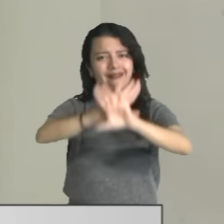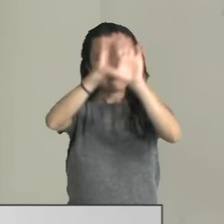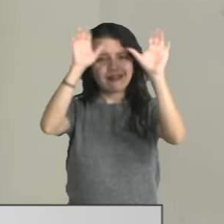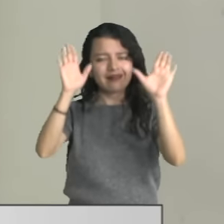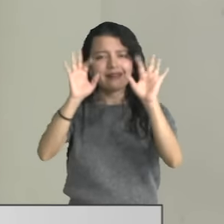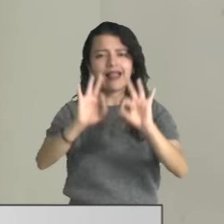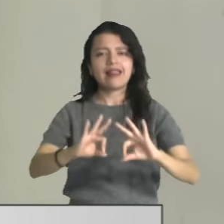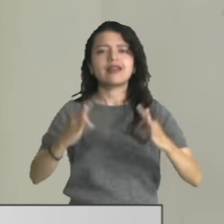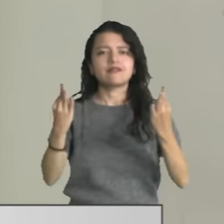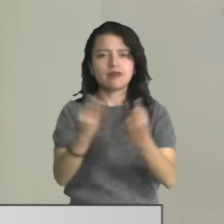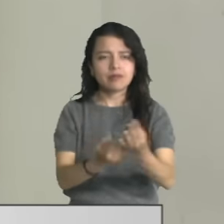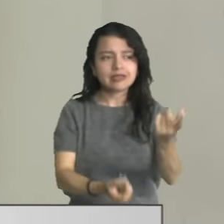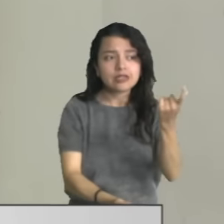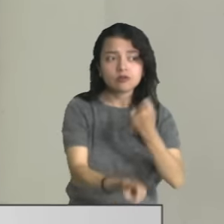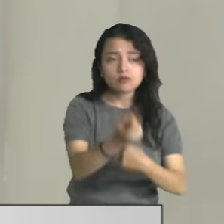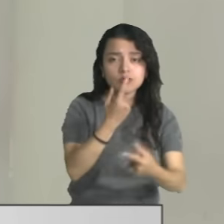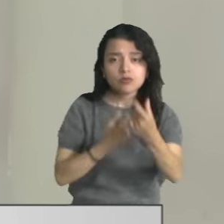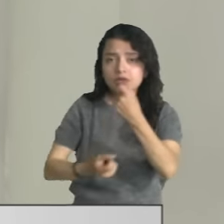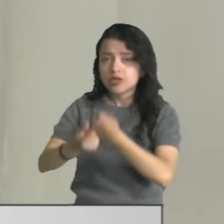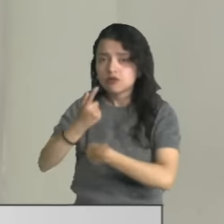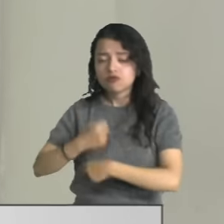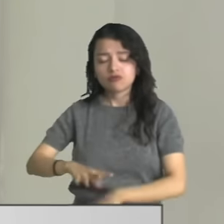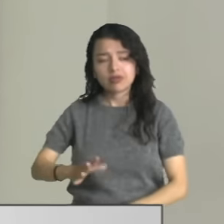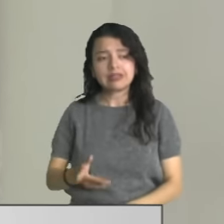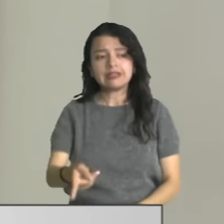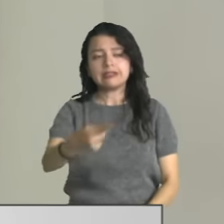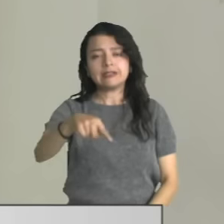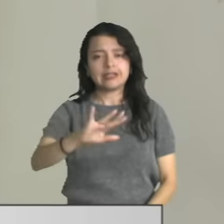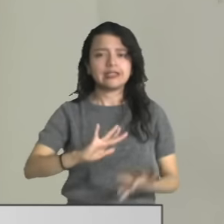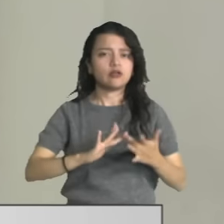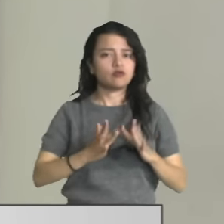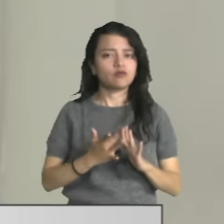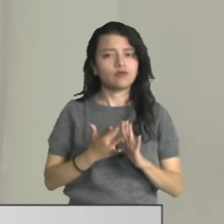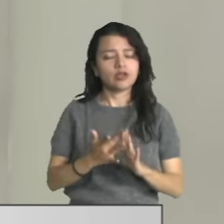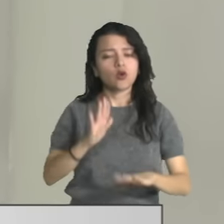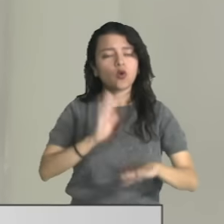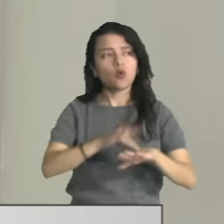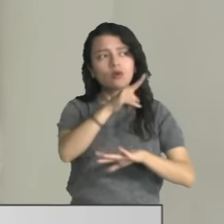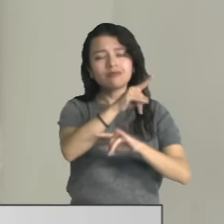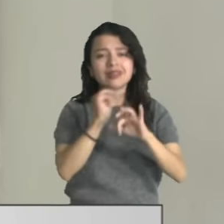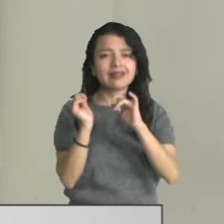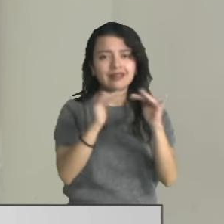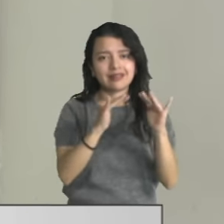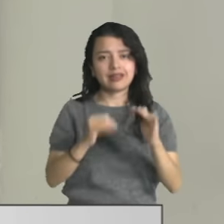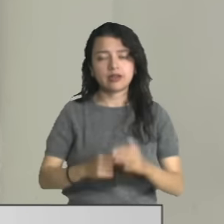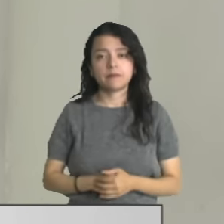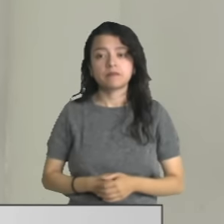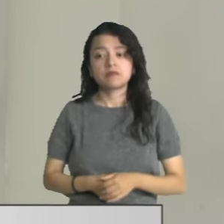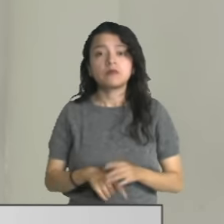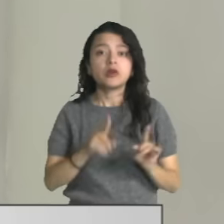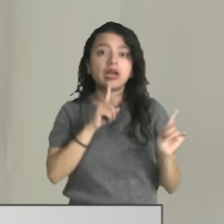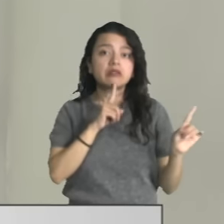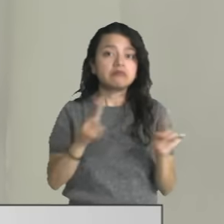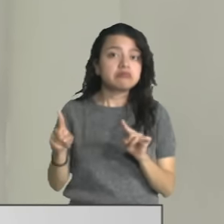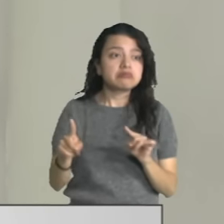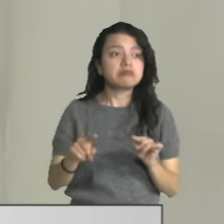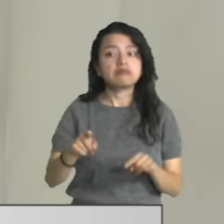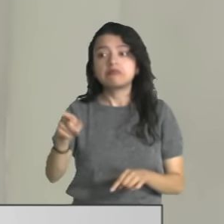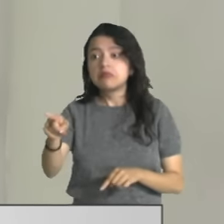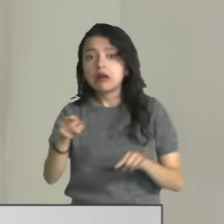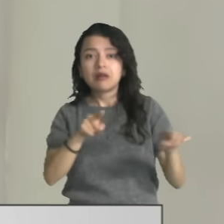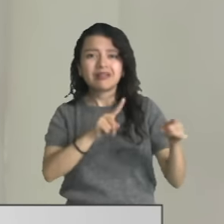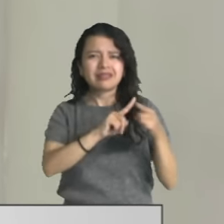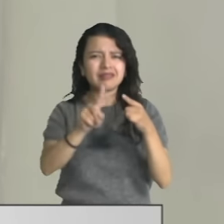institucional, veraz, a las familias que hoy están padeciendo este flagelo de la guerra. Hay versiones distintas de